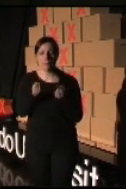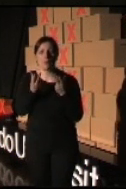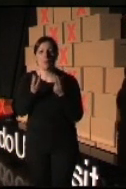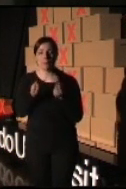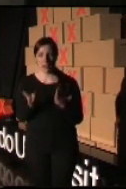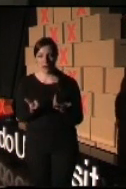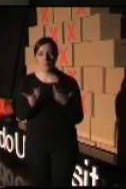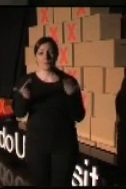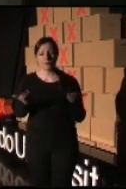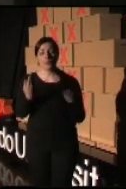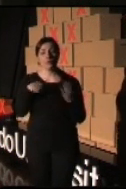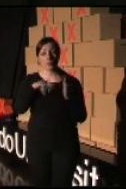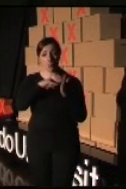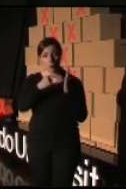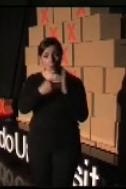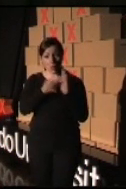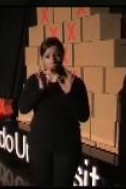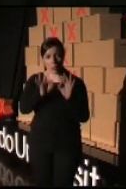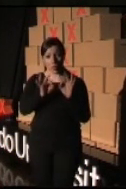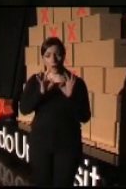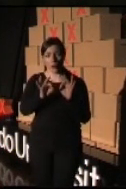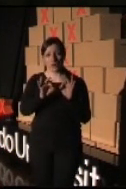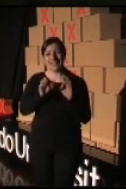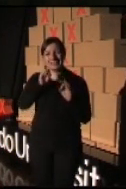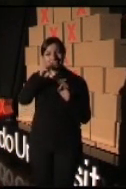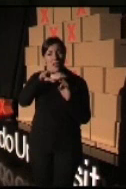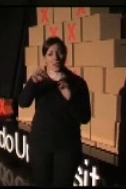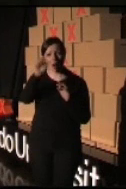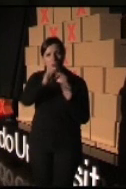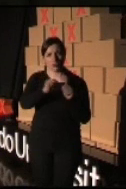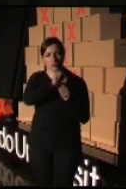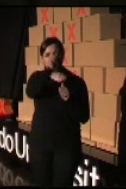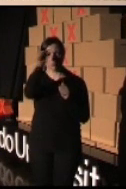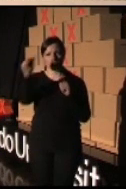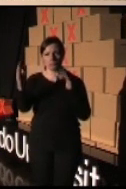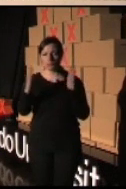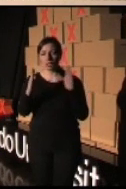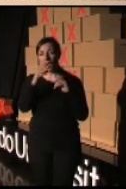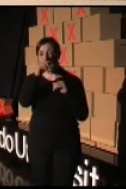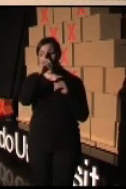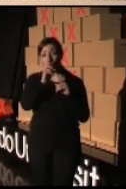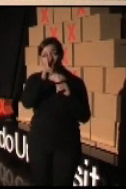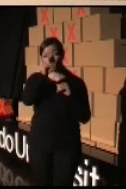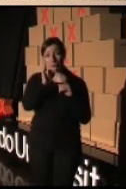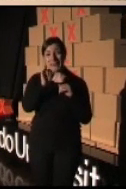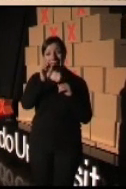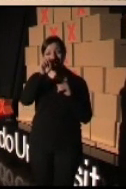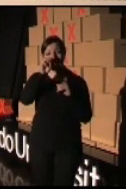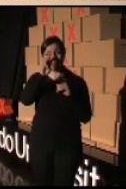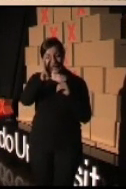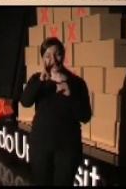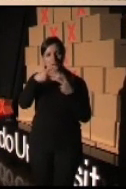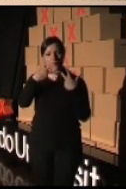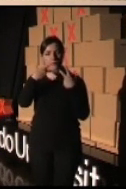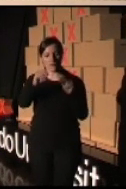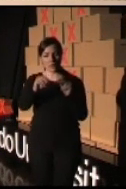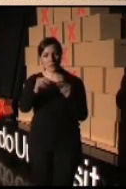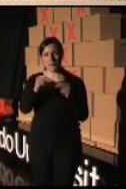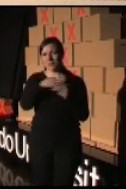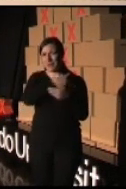cosas, este proyecto que duró 13 años, que acabó en el año 2003 y que costó miles de millones de